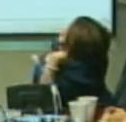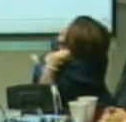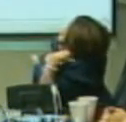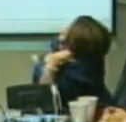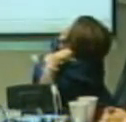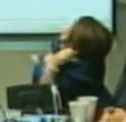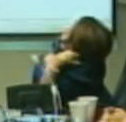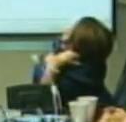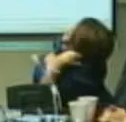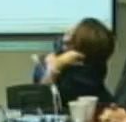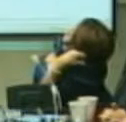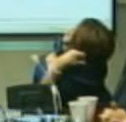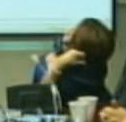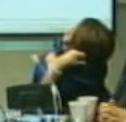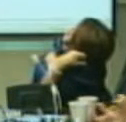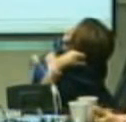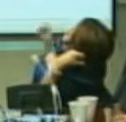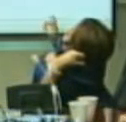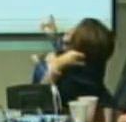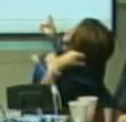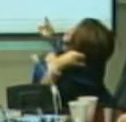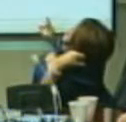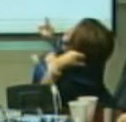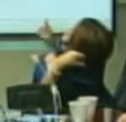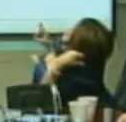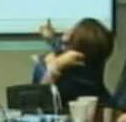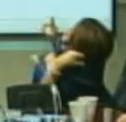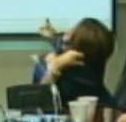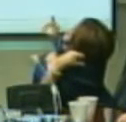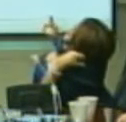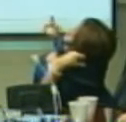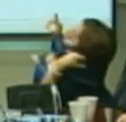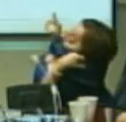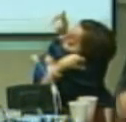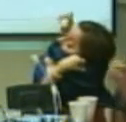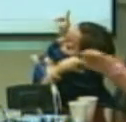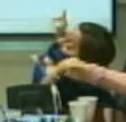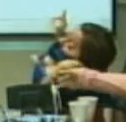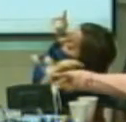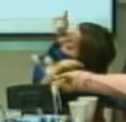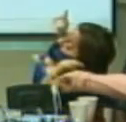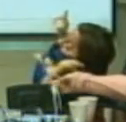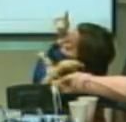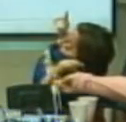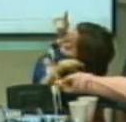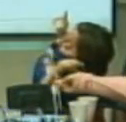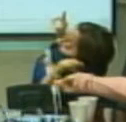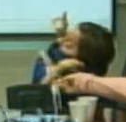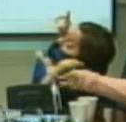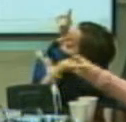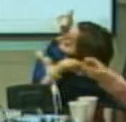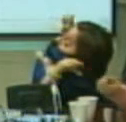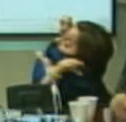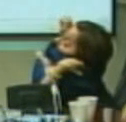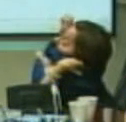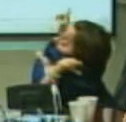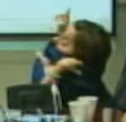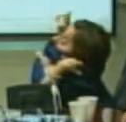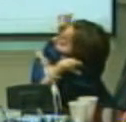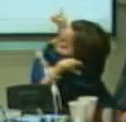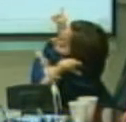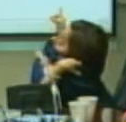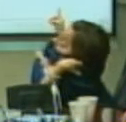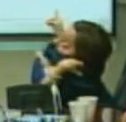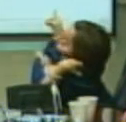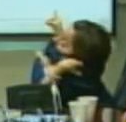Desde mi punto de vista, cuando decimos Código Procesal de Trabajo, no estamos hablando